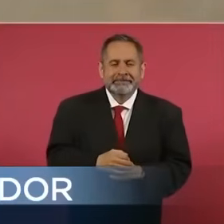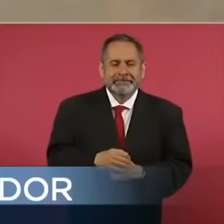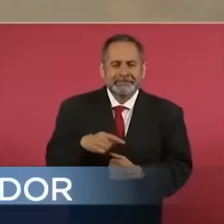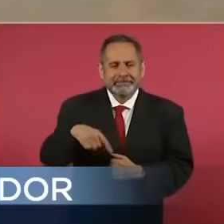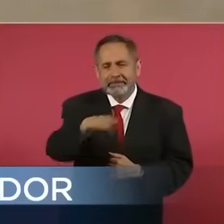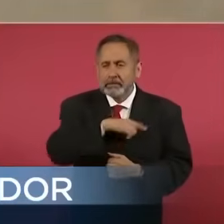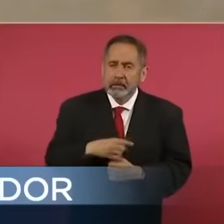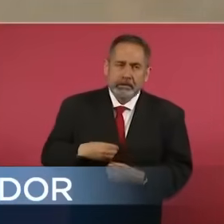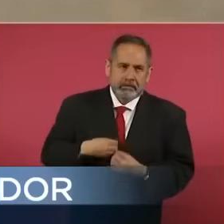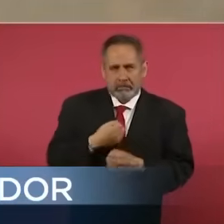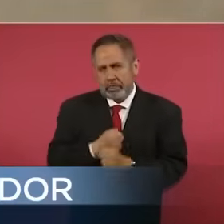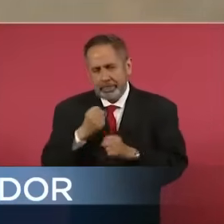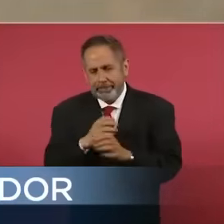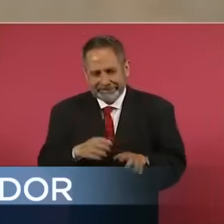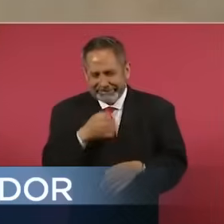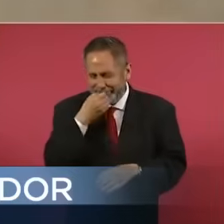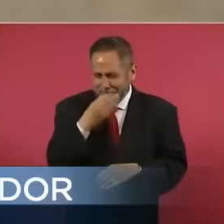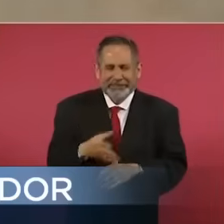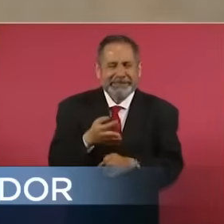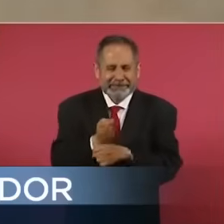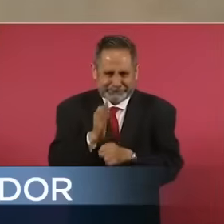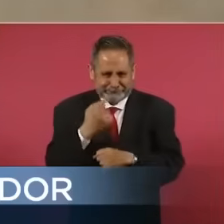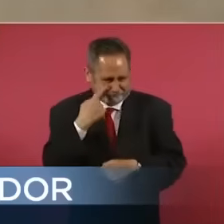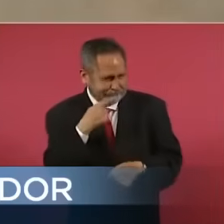vivir tan aburridos.